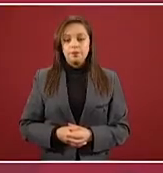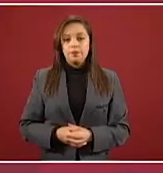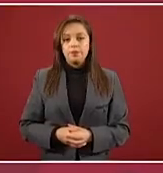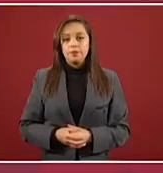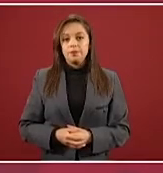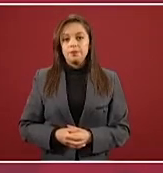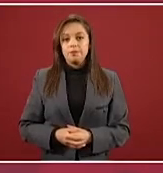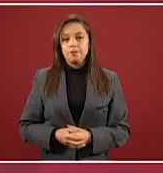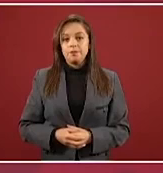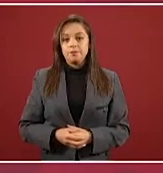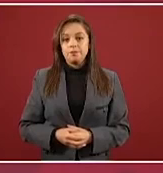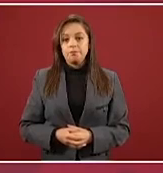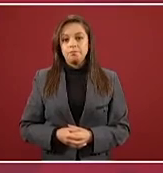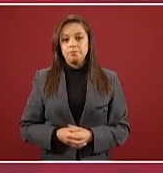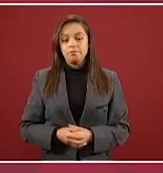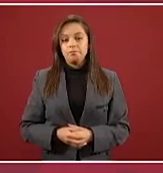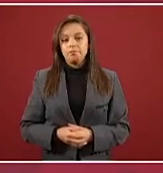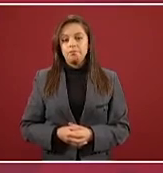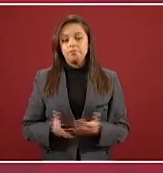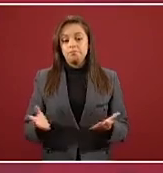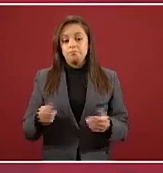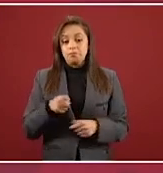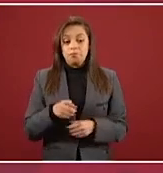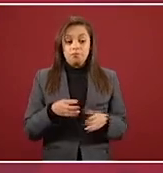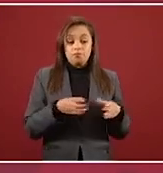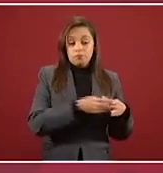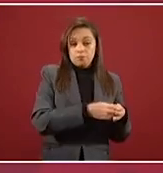si son republicanos o demócratas o